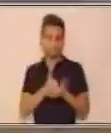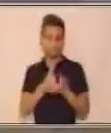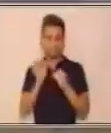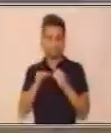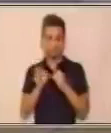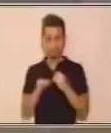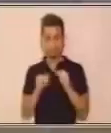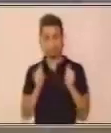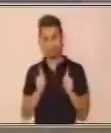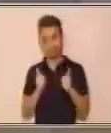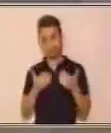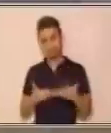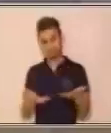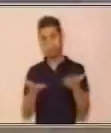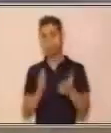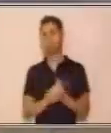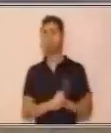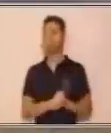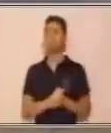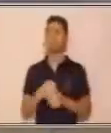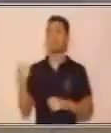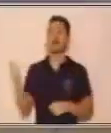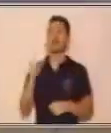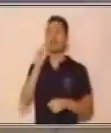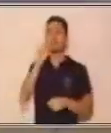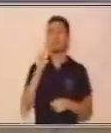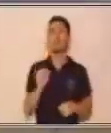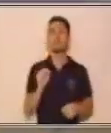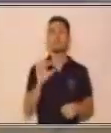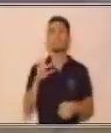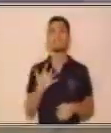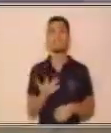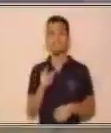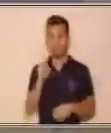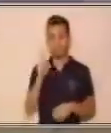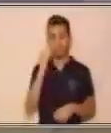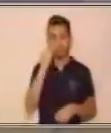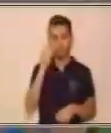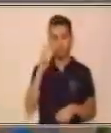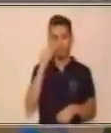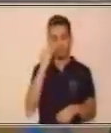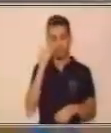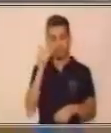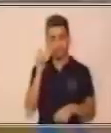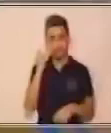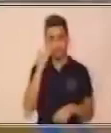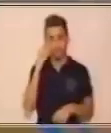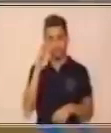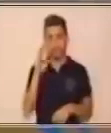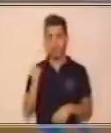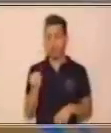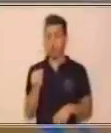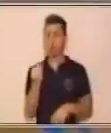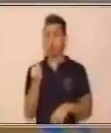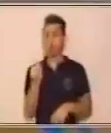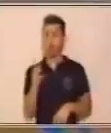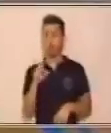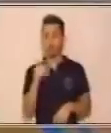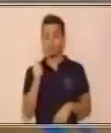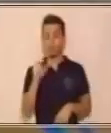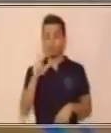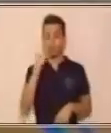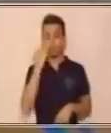iniciemos. La división de números racionales. Vemos acá lo que vimos en la clase